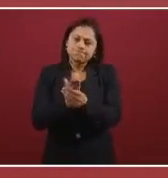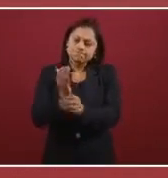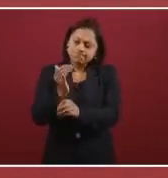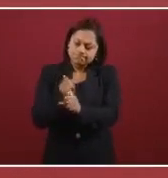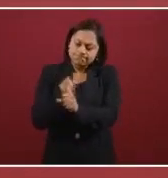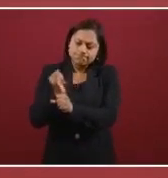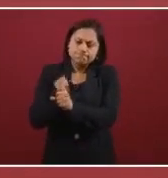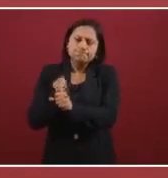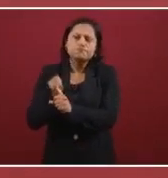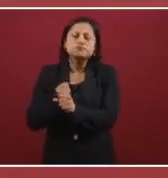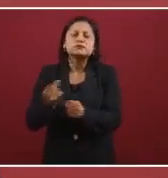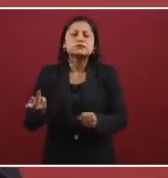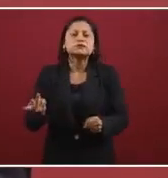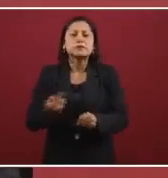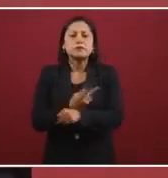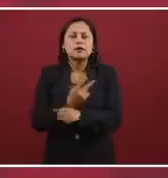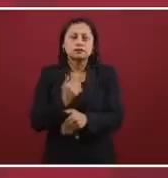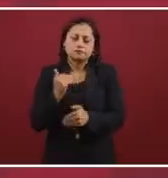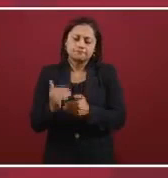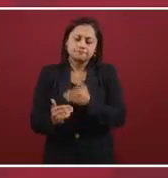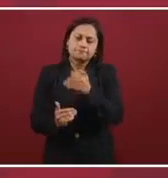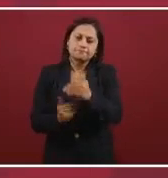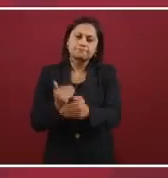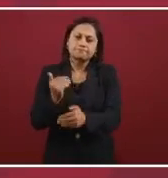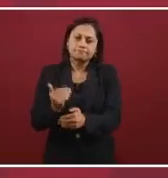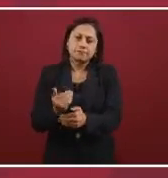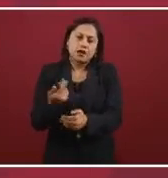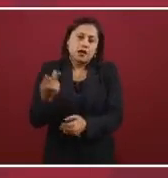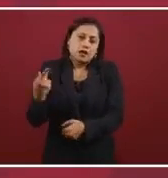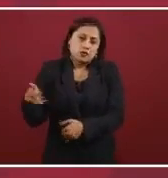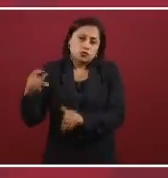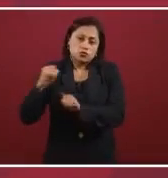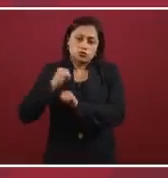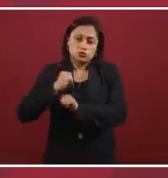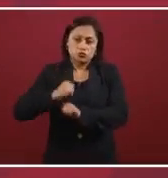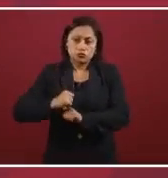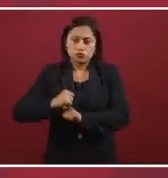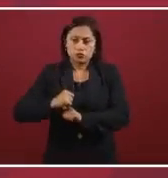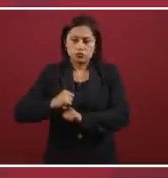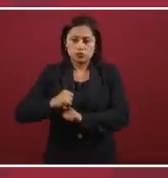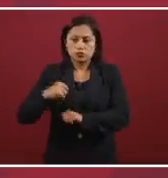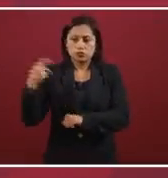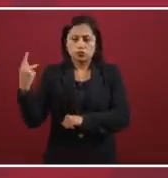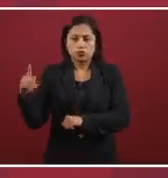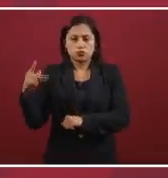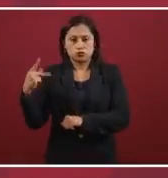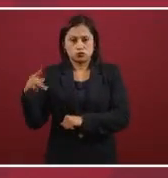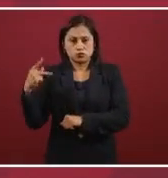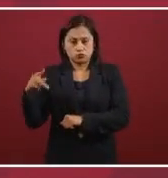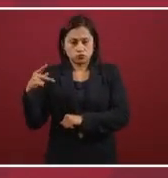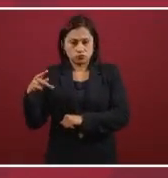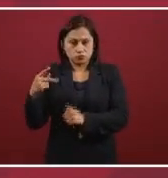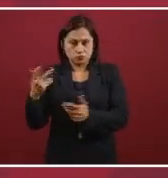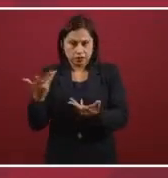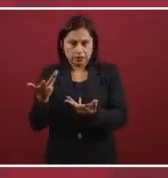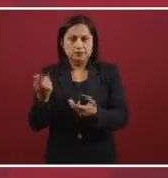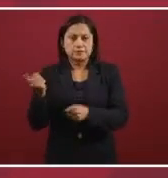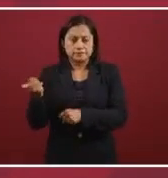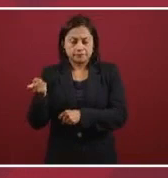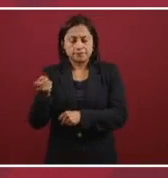acuerdo con sus facultades y su autonomía, y